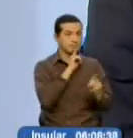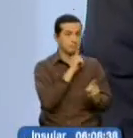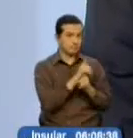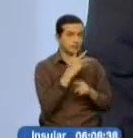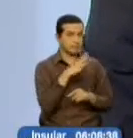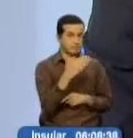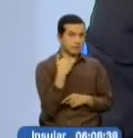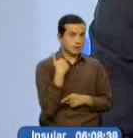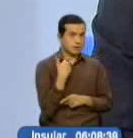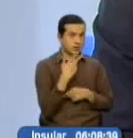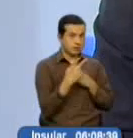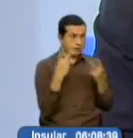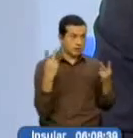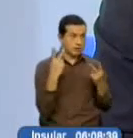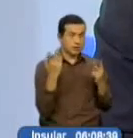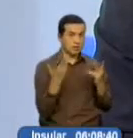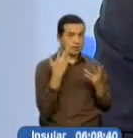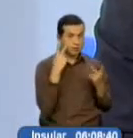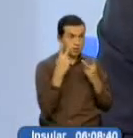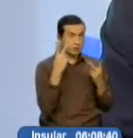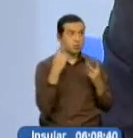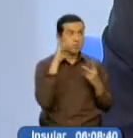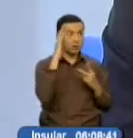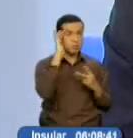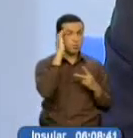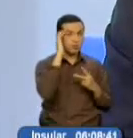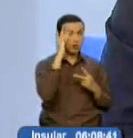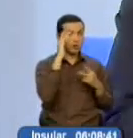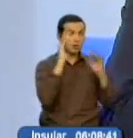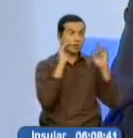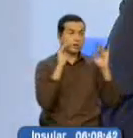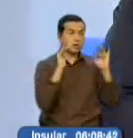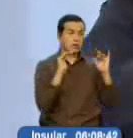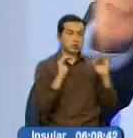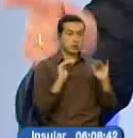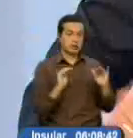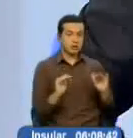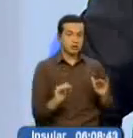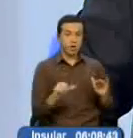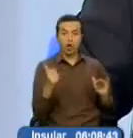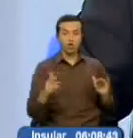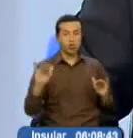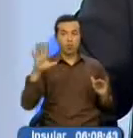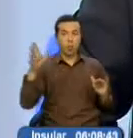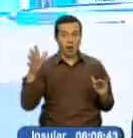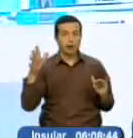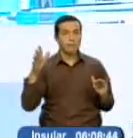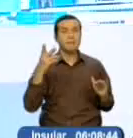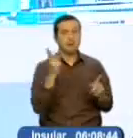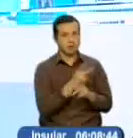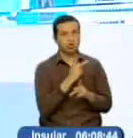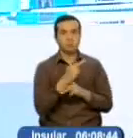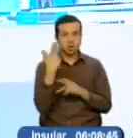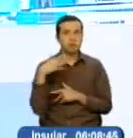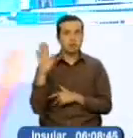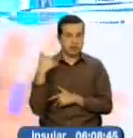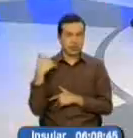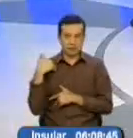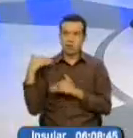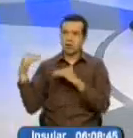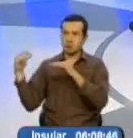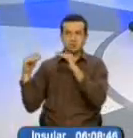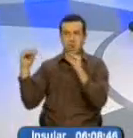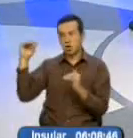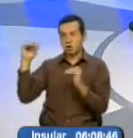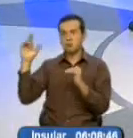tendríamos herramientas para compensarlo. Lo preocupante sería que no tengamos herramientas de compensación. Correcto. Ahora, dentro